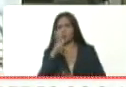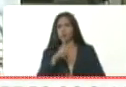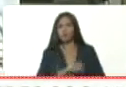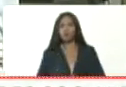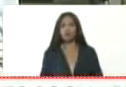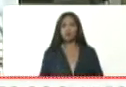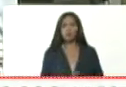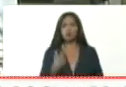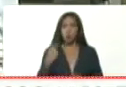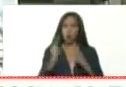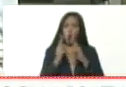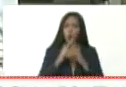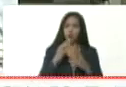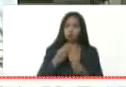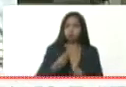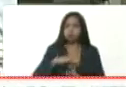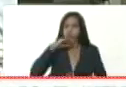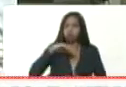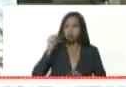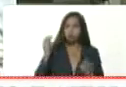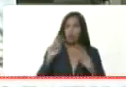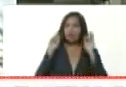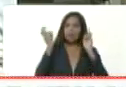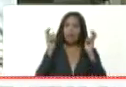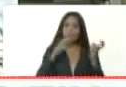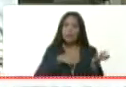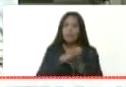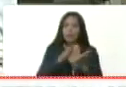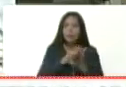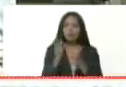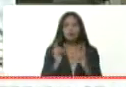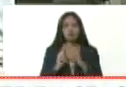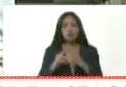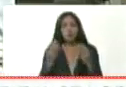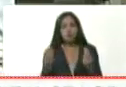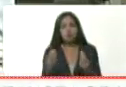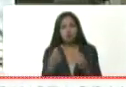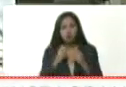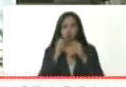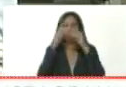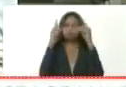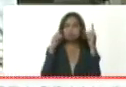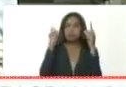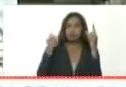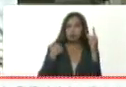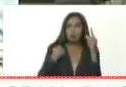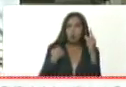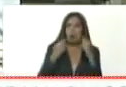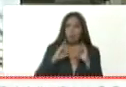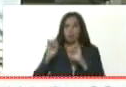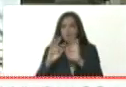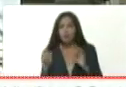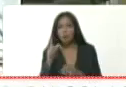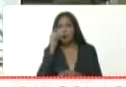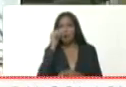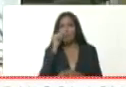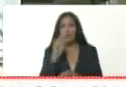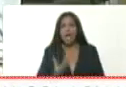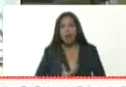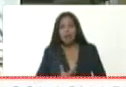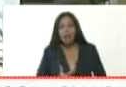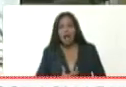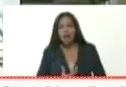y conozco bastante de todo el tema de la impresión y me impresiona luís figueroa alcalde